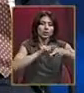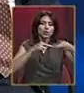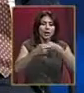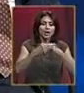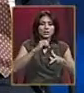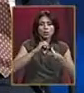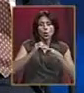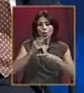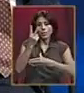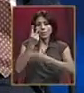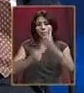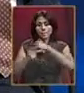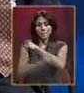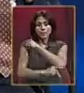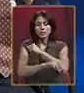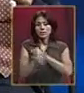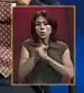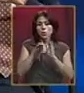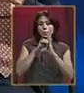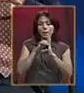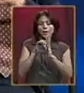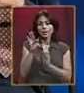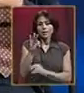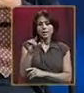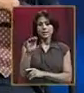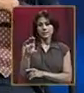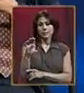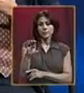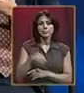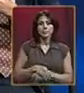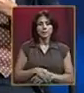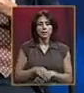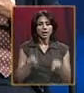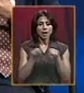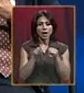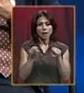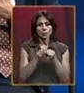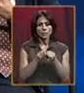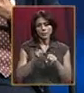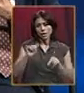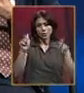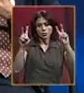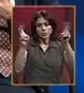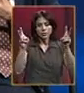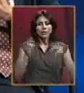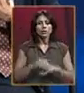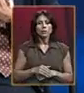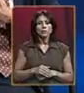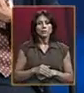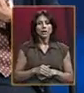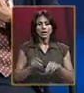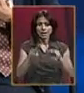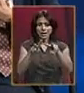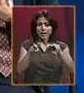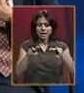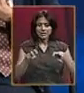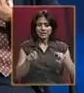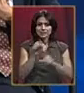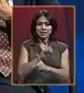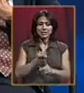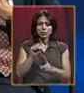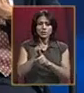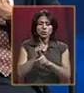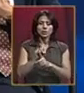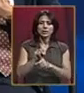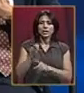libre comercio. Claro, y el otro aspecto es en el análisis de la situación del NAFTA